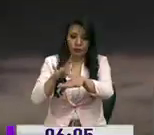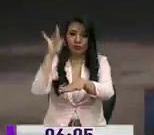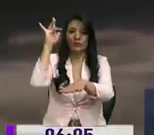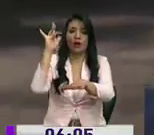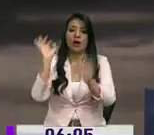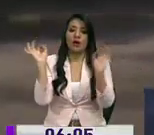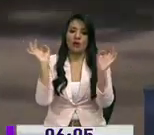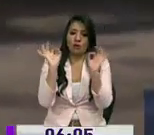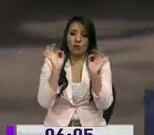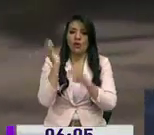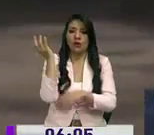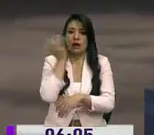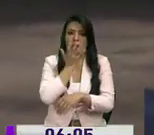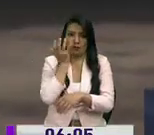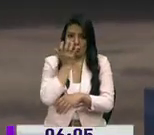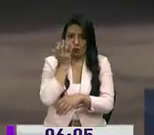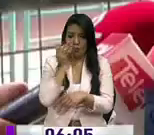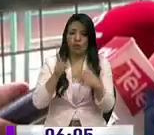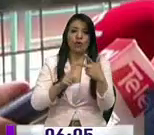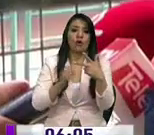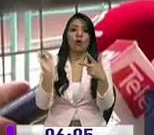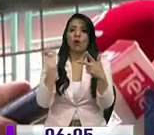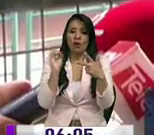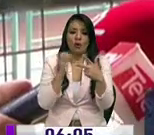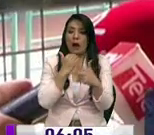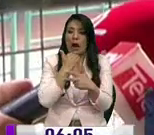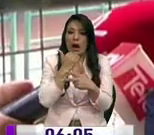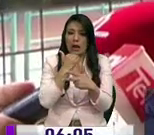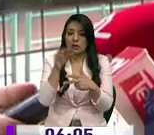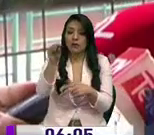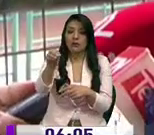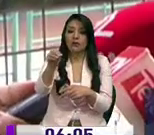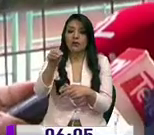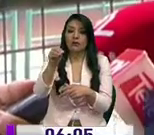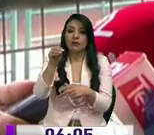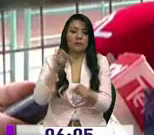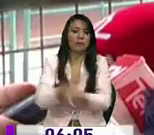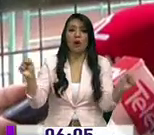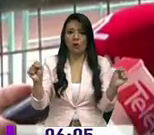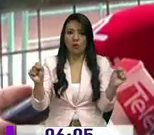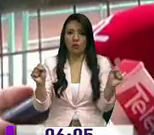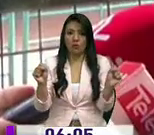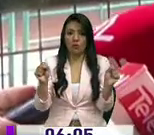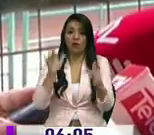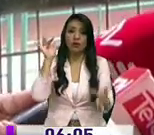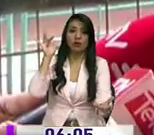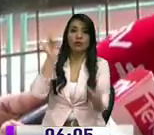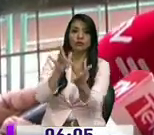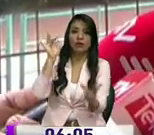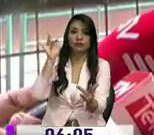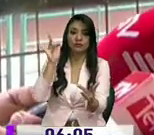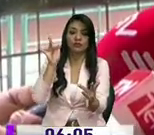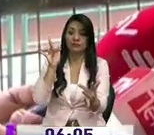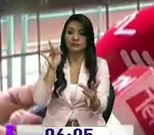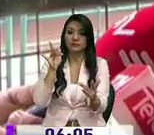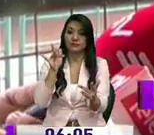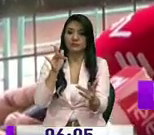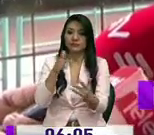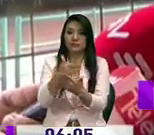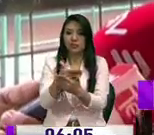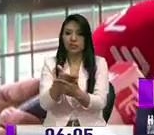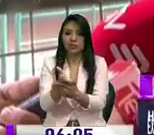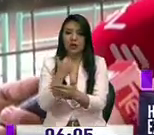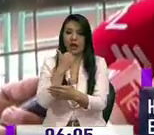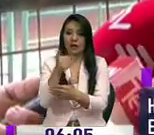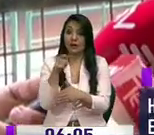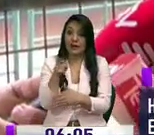que produce nuestro cuerpo o algún tipo de manipulación por algún objeto metálico, simplemente por el contacto directo con la pólvora, por el tiempo que podría estar ahí.